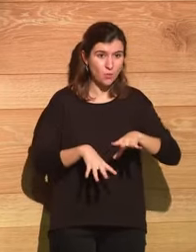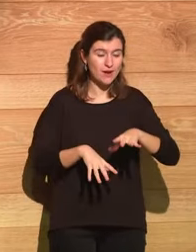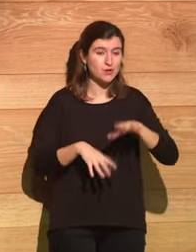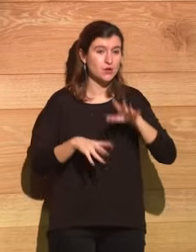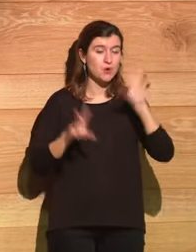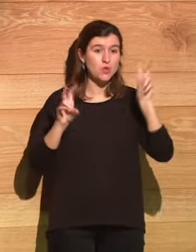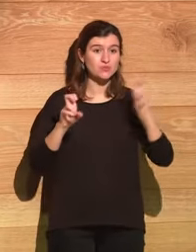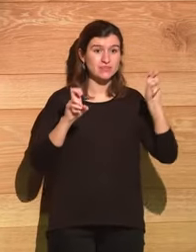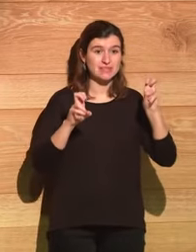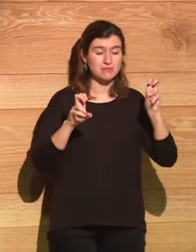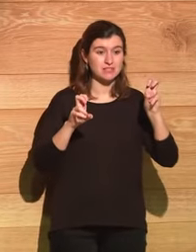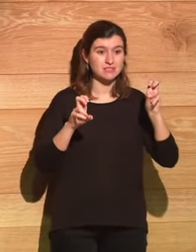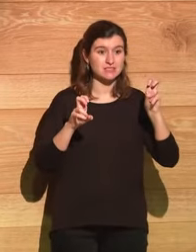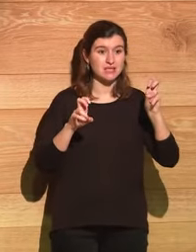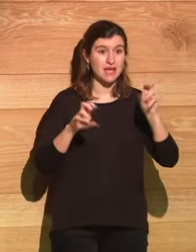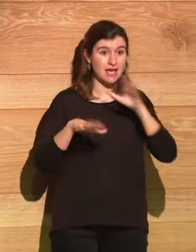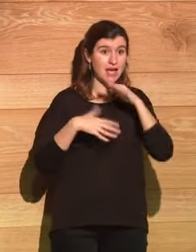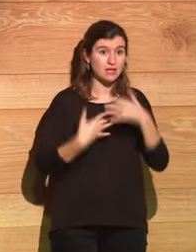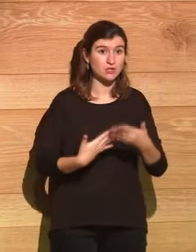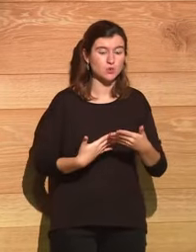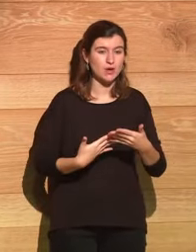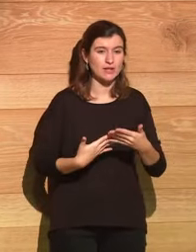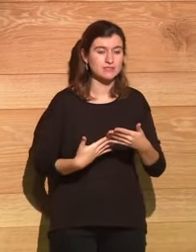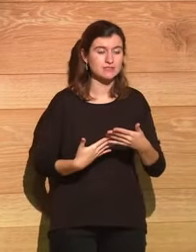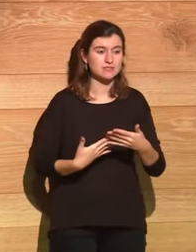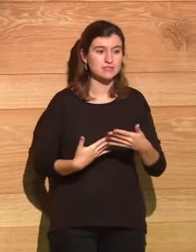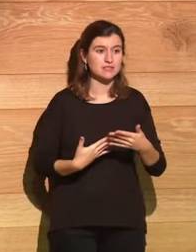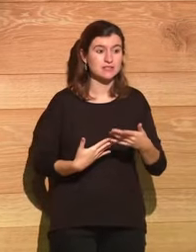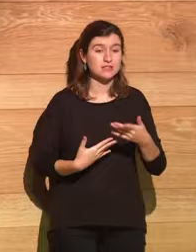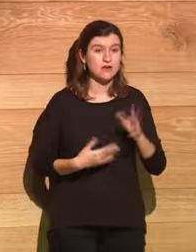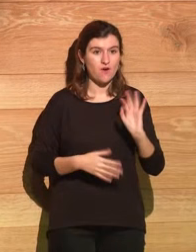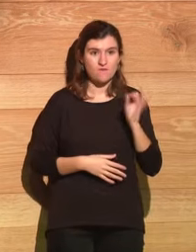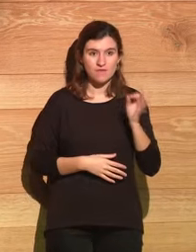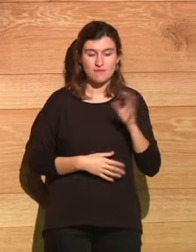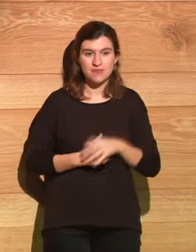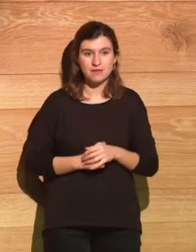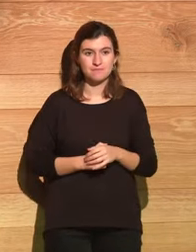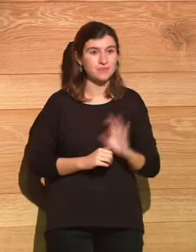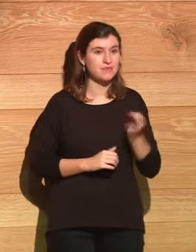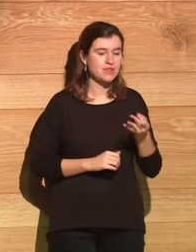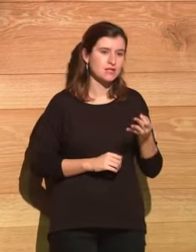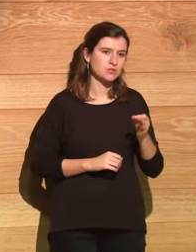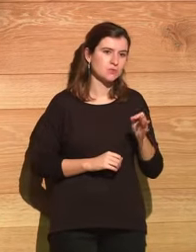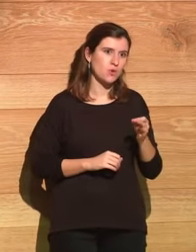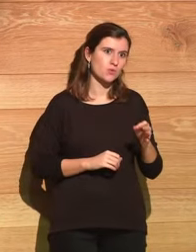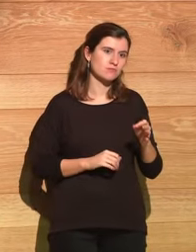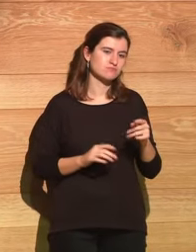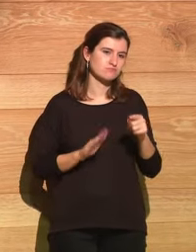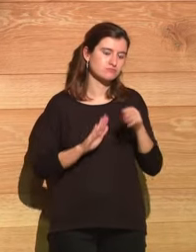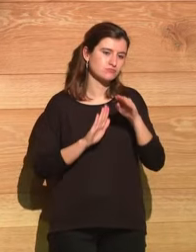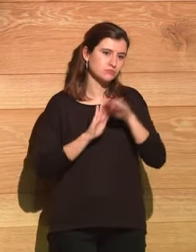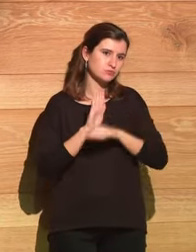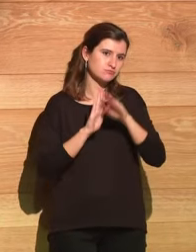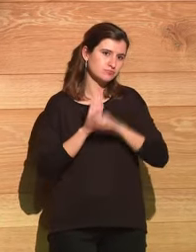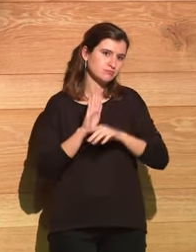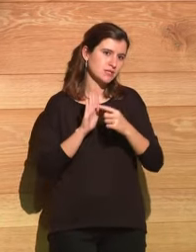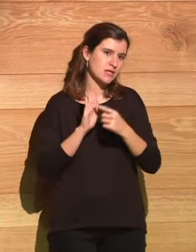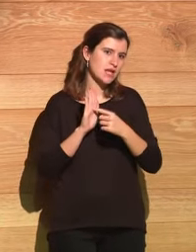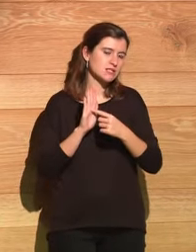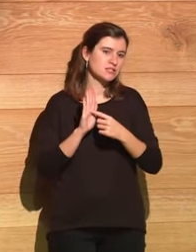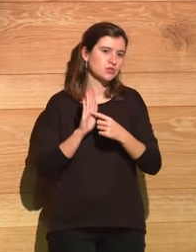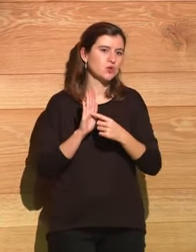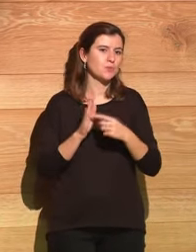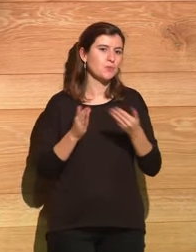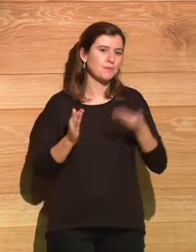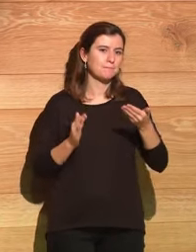mesa en cualquier debate y en cualquier conversación. Sí, eso es verdad. Otra condición importante, sí. Eso era necesario, es decir,